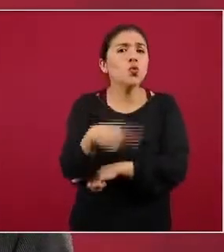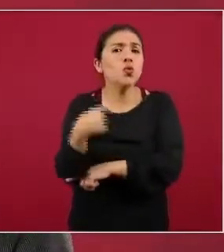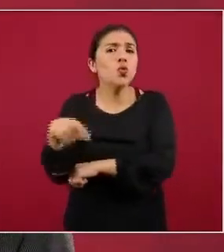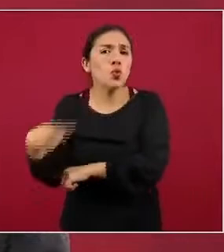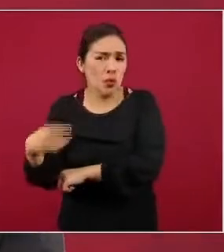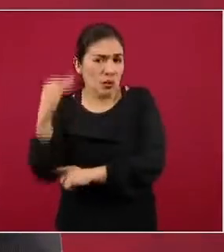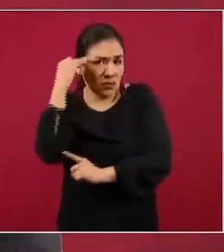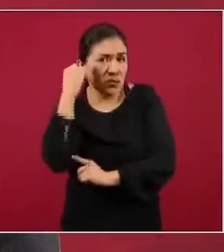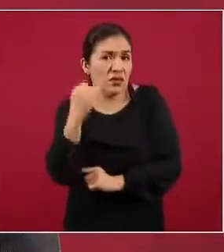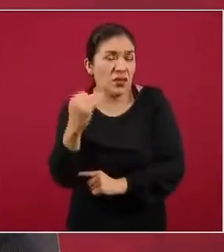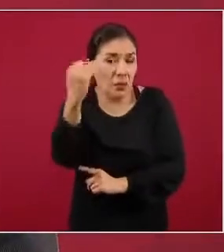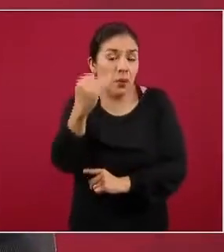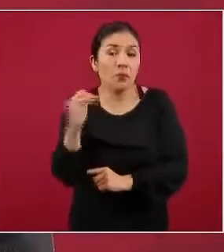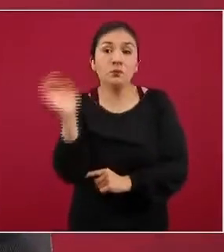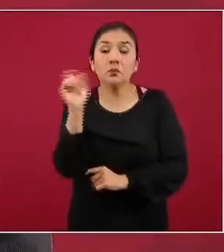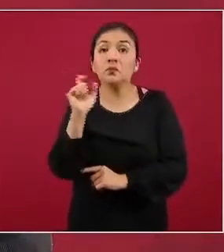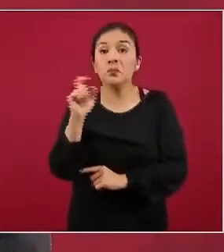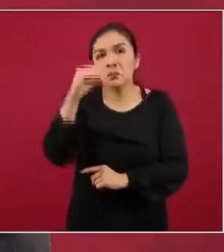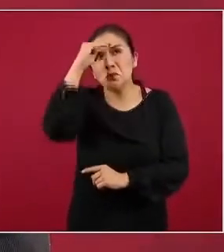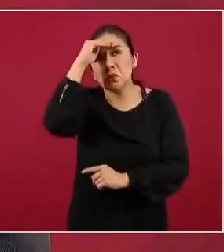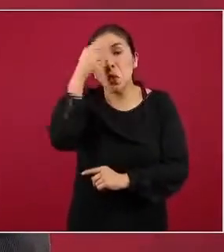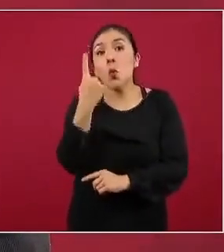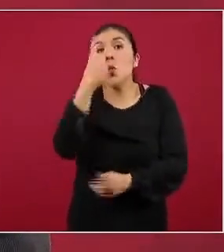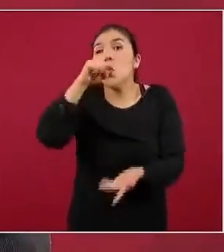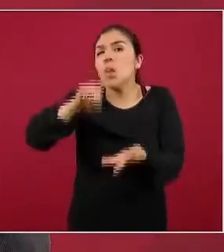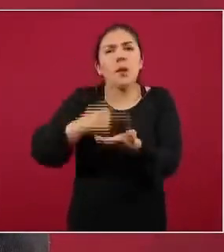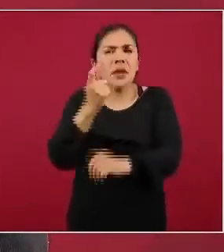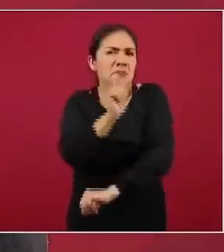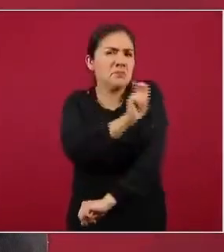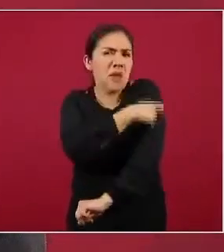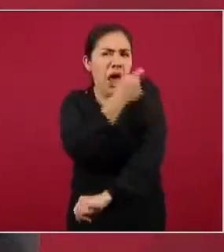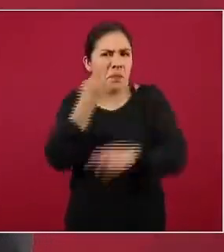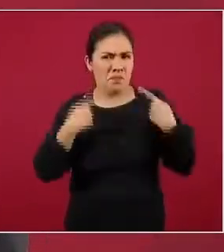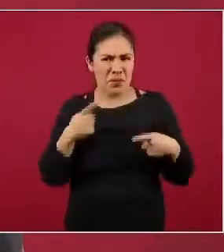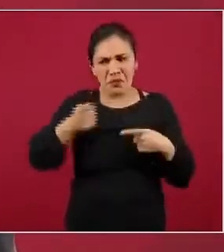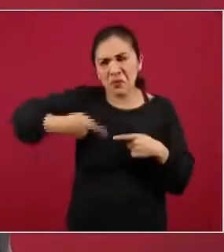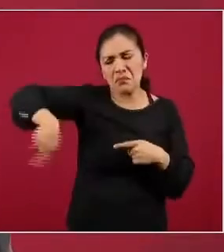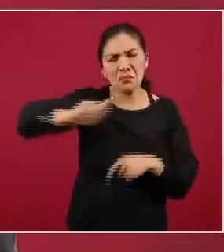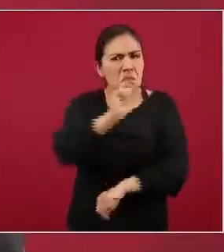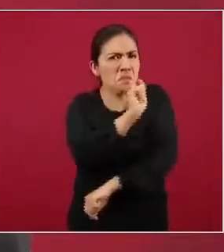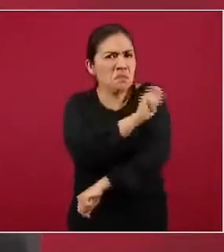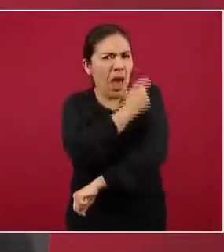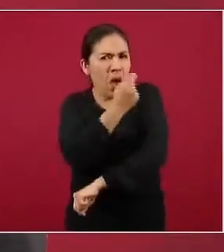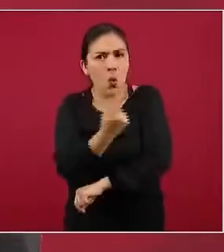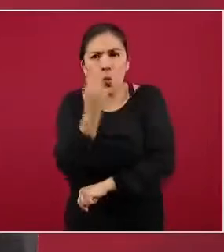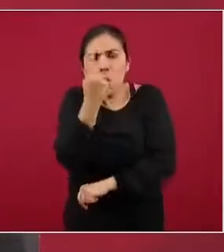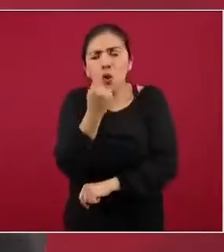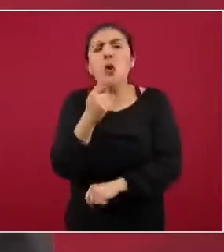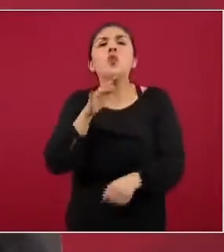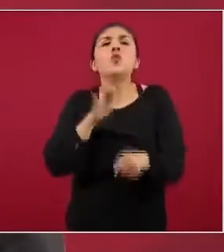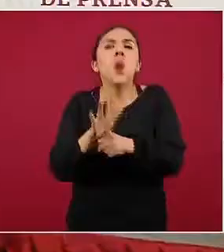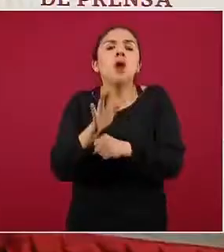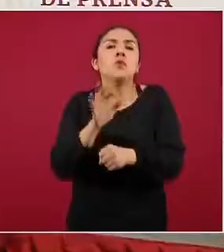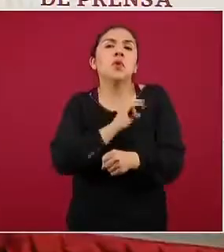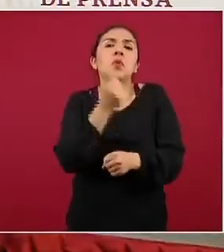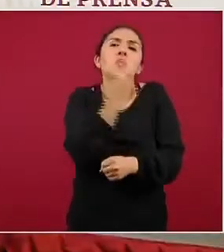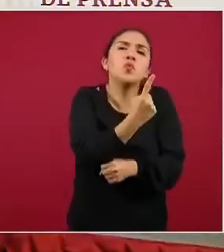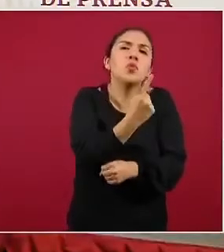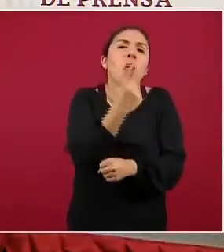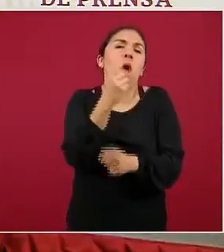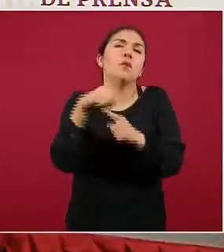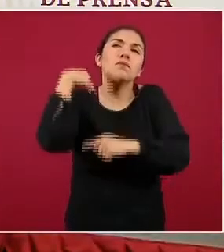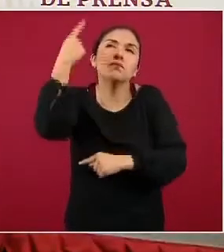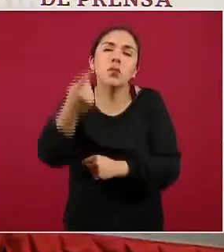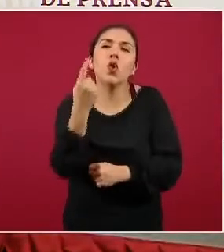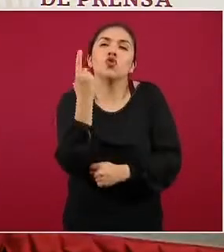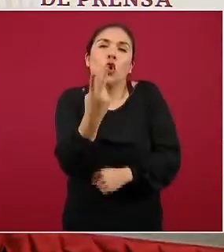pensar que con una sola vez que se vacunen las personas, según el producto, con 1 o con 2 dosis,